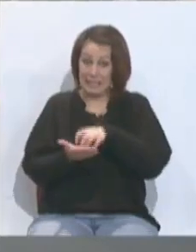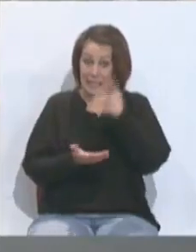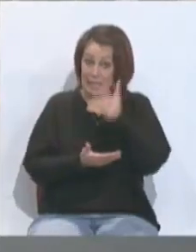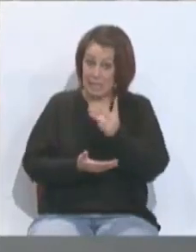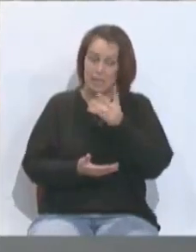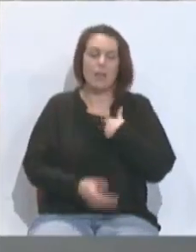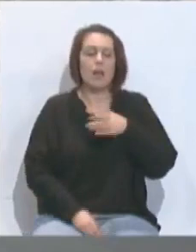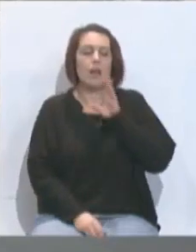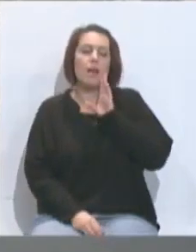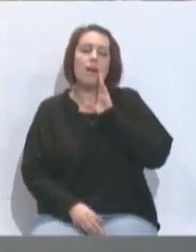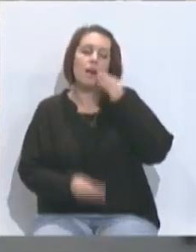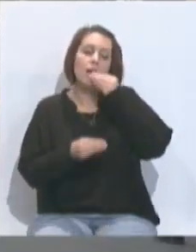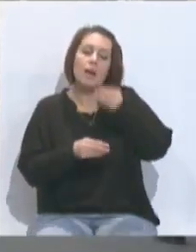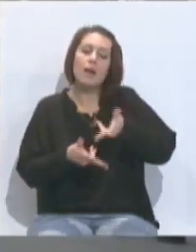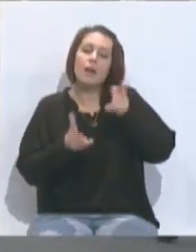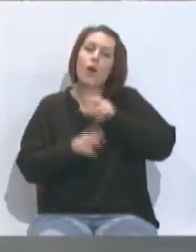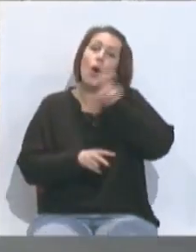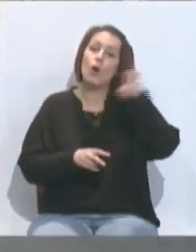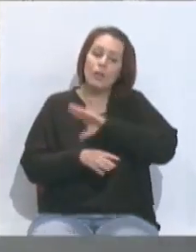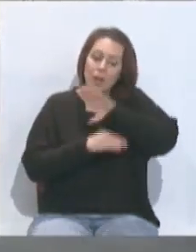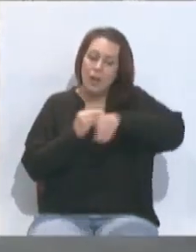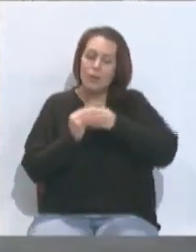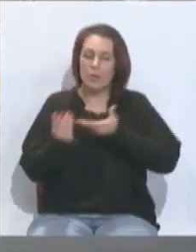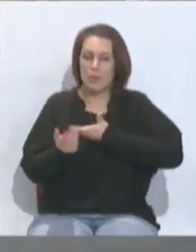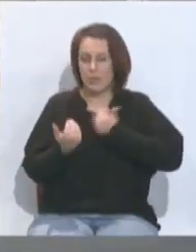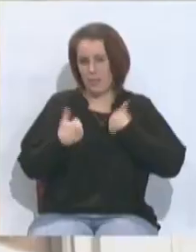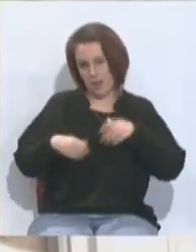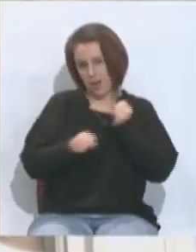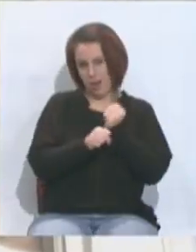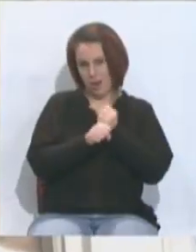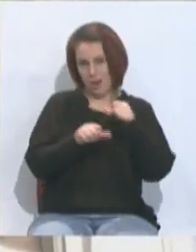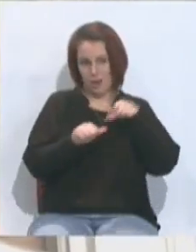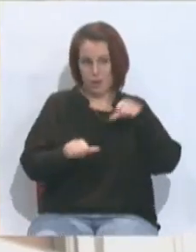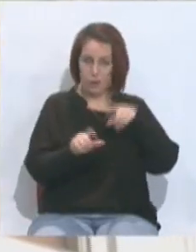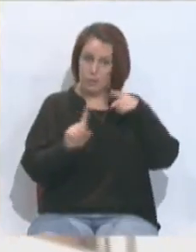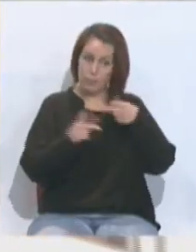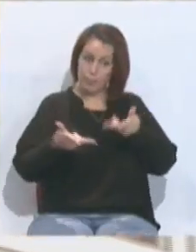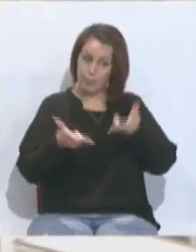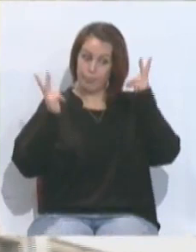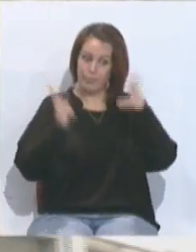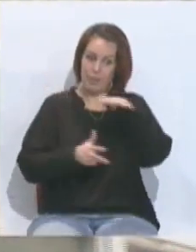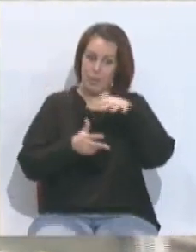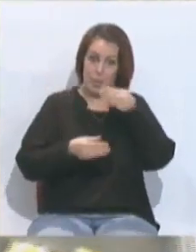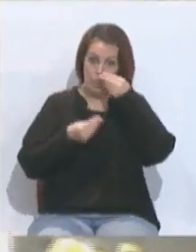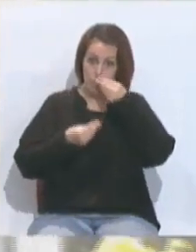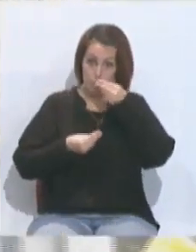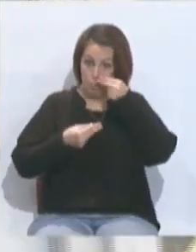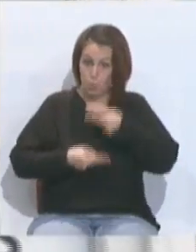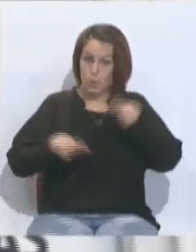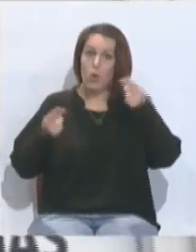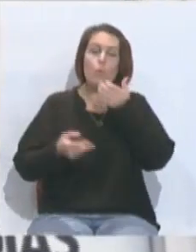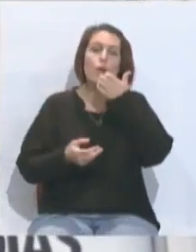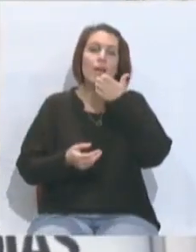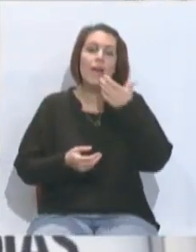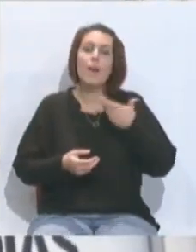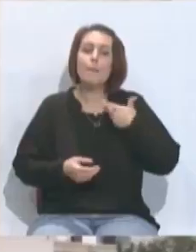a sumarse a otras licitaciones en las que el Ayuntamiento ha estado trabajando para permitir la concesión de espacios públicos tales como el